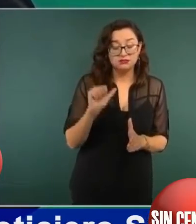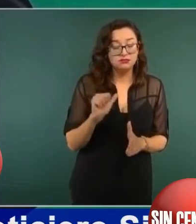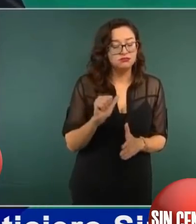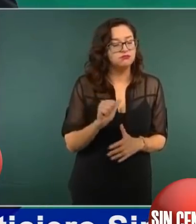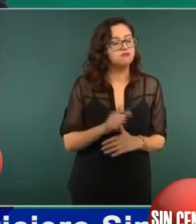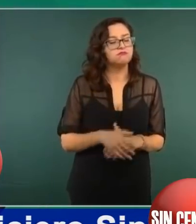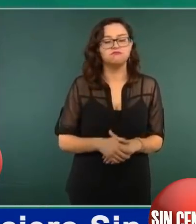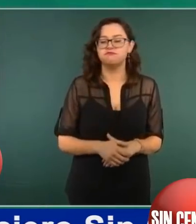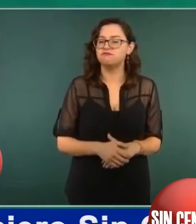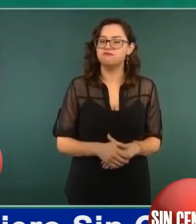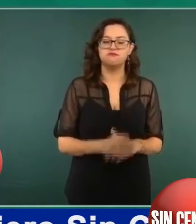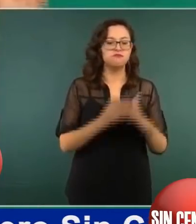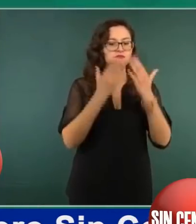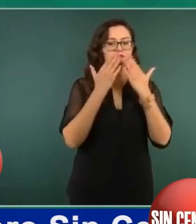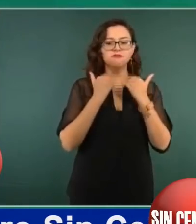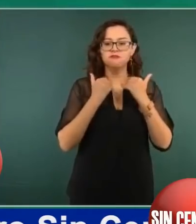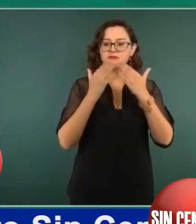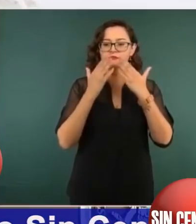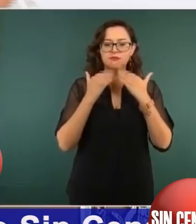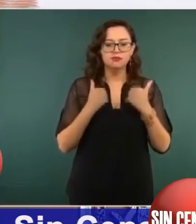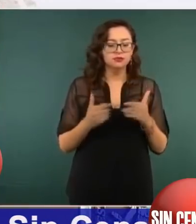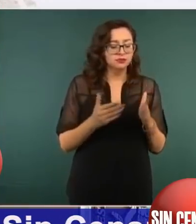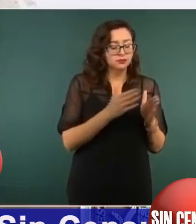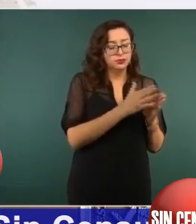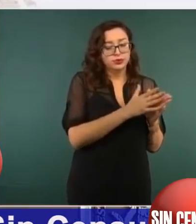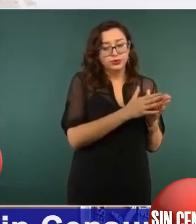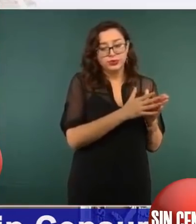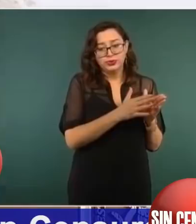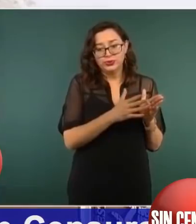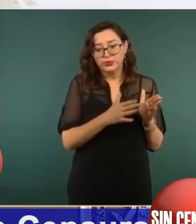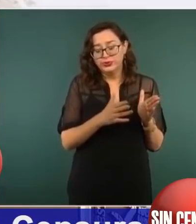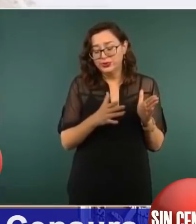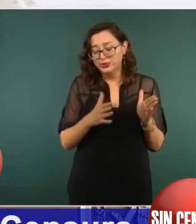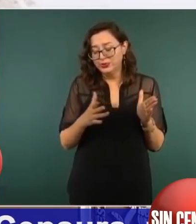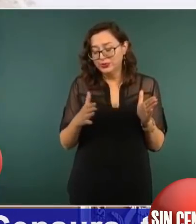Si acaso, en todo el siglo XIX,